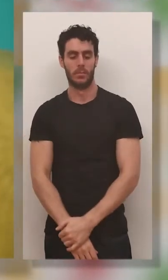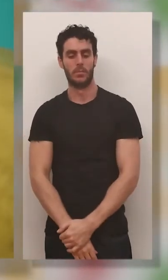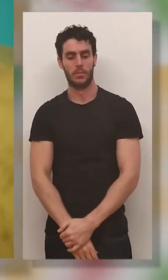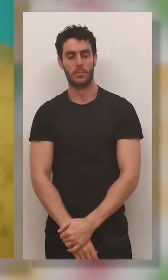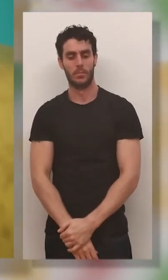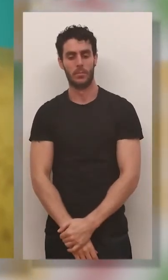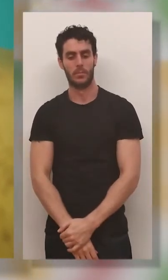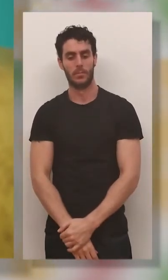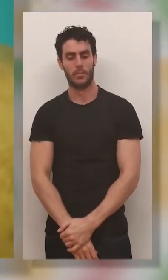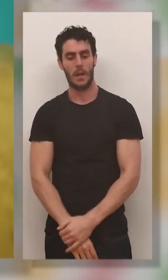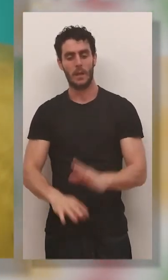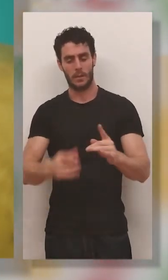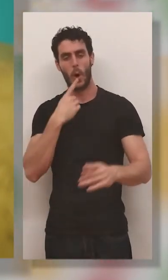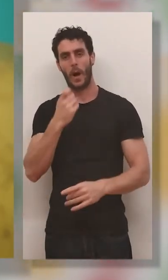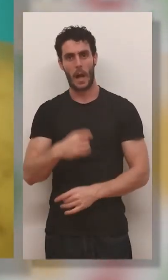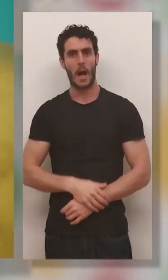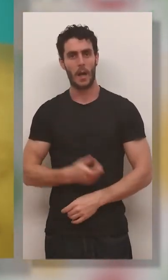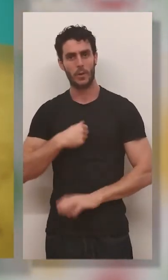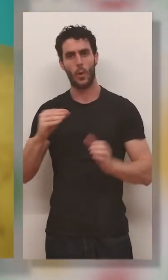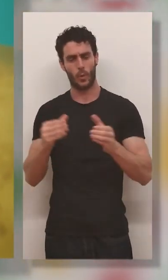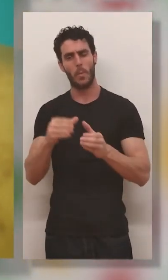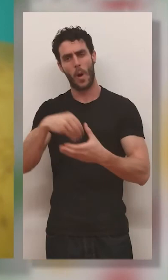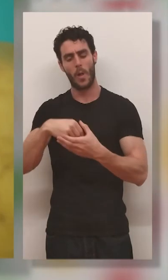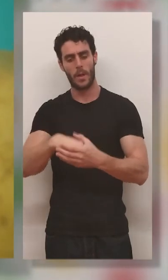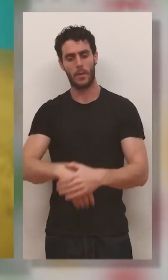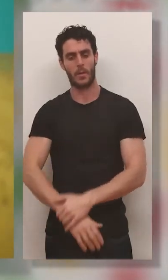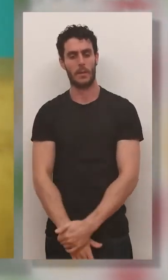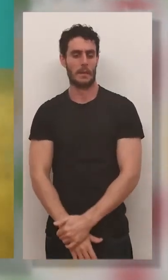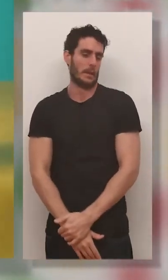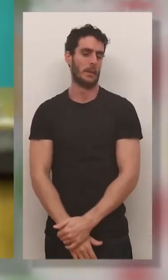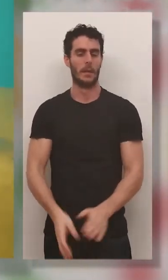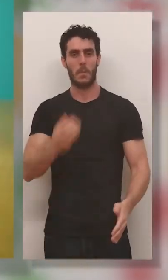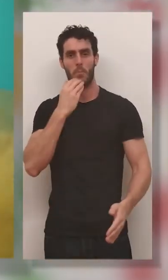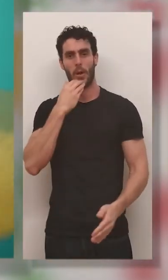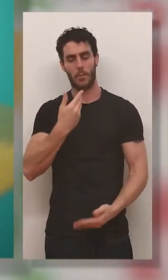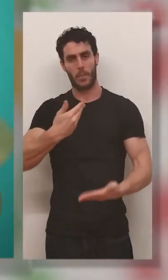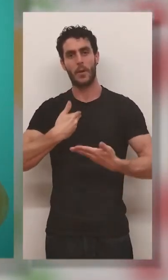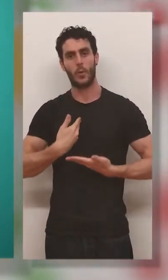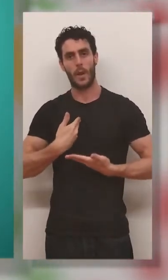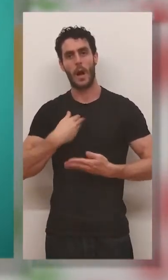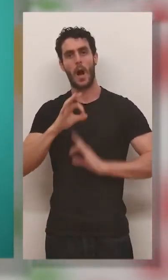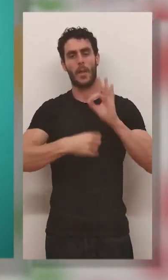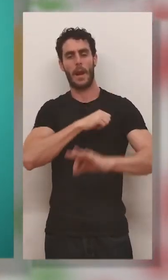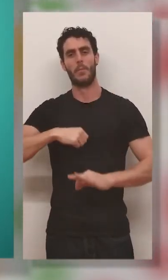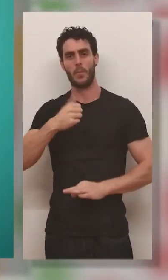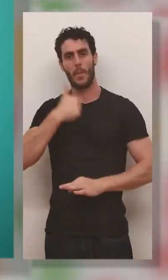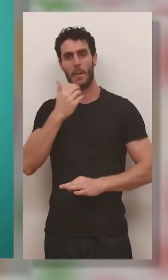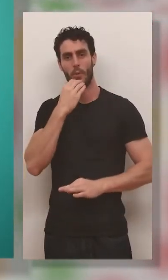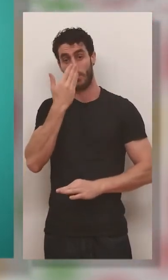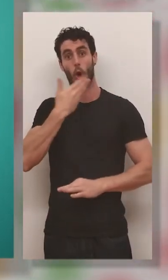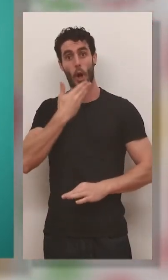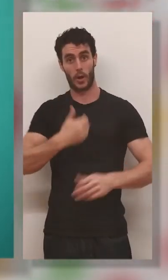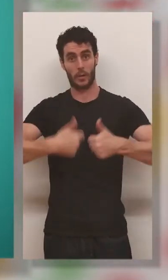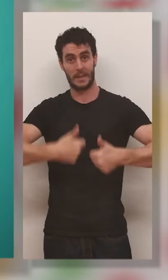había pensado, pero también estaría bien estar en un grupo. Pues por ejemplo me ayuda a ordenarme más para por ejemplo el colegio,